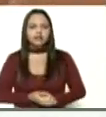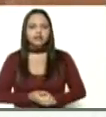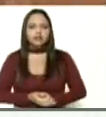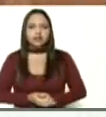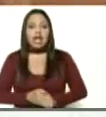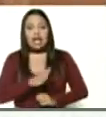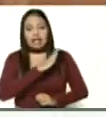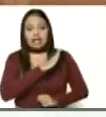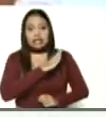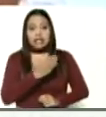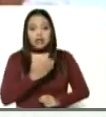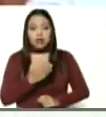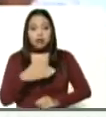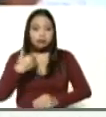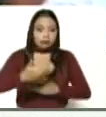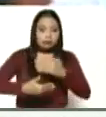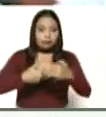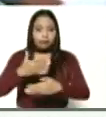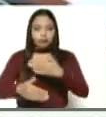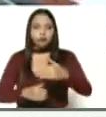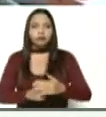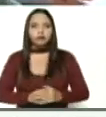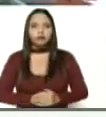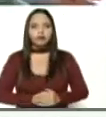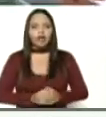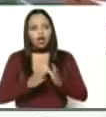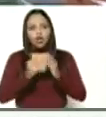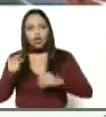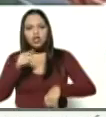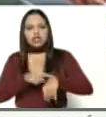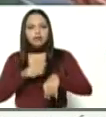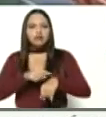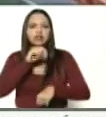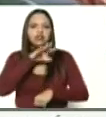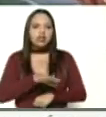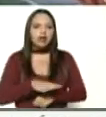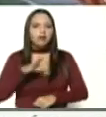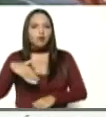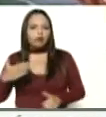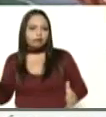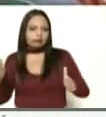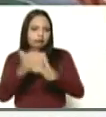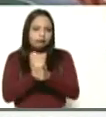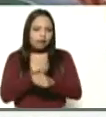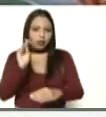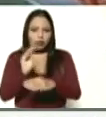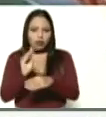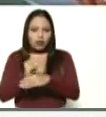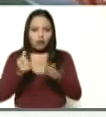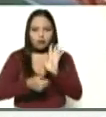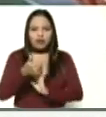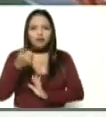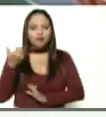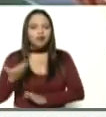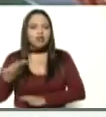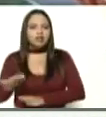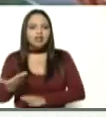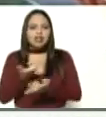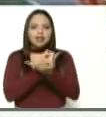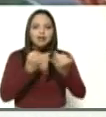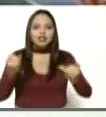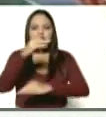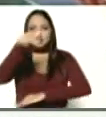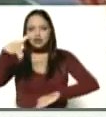hemos tenido que transitar en todo este tiempo de historia para preservar lo que para nosotros es lo más importante, la independencia